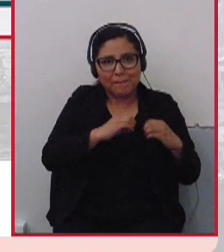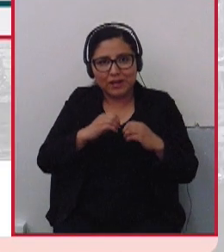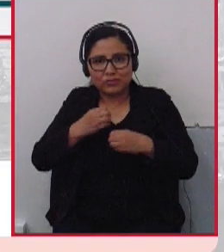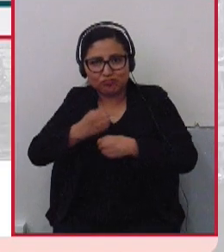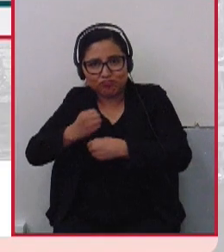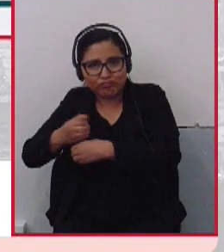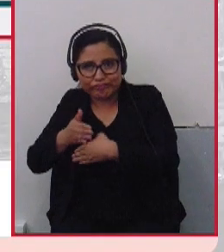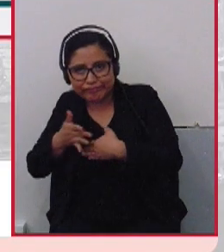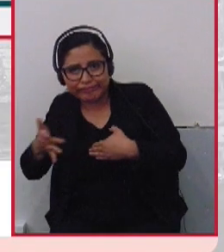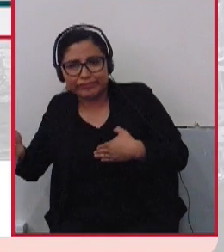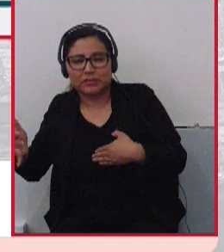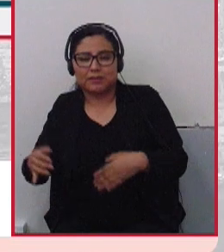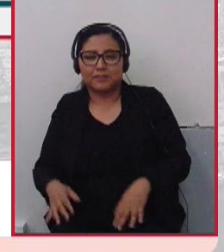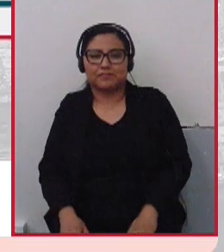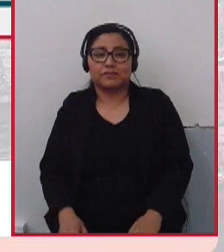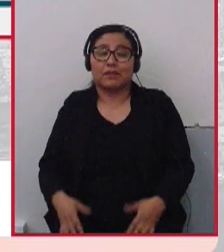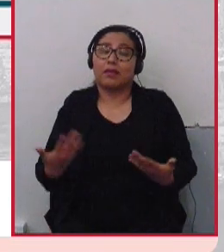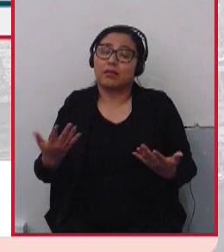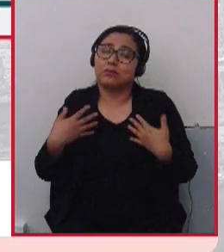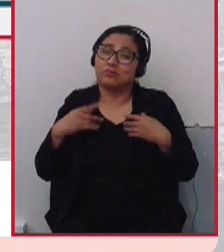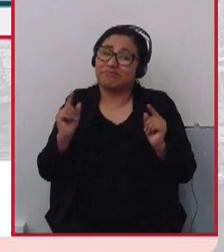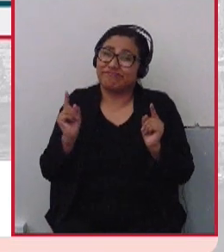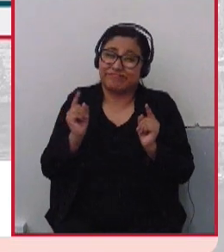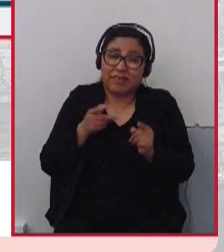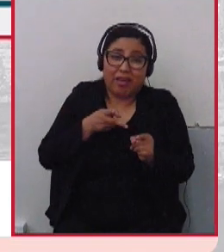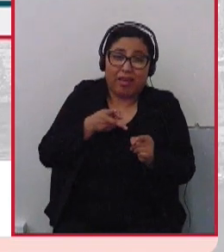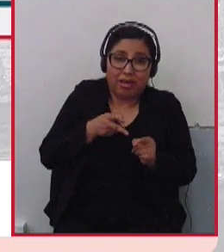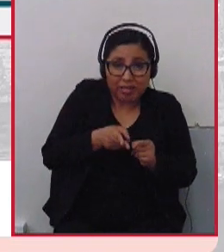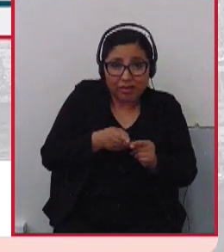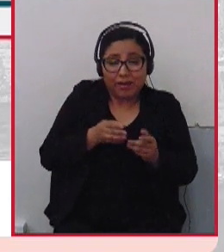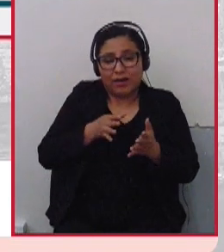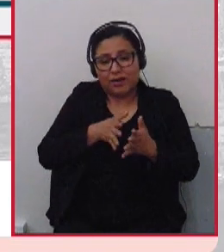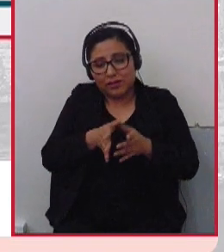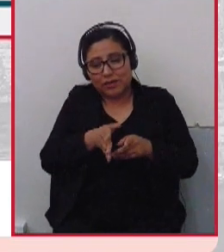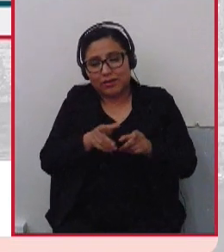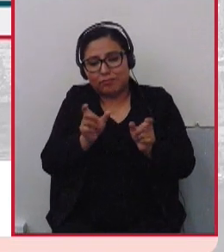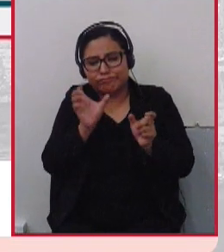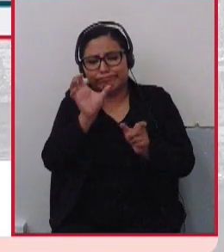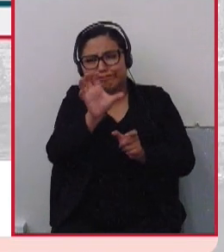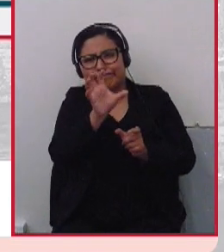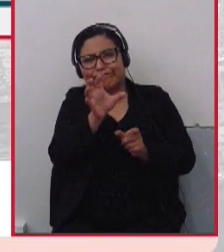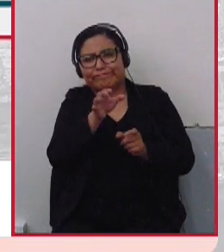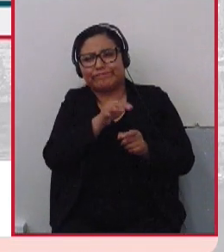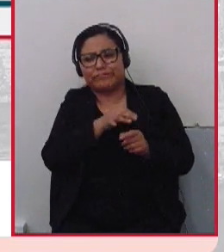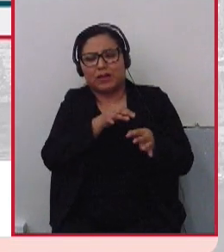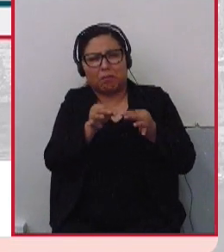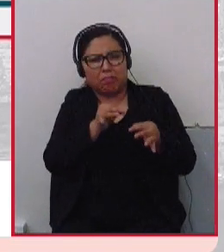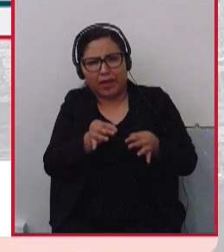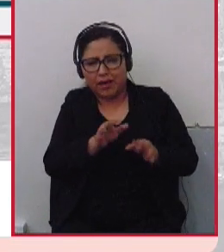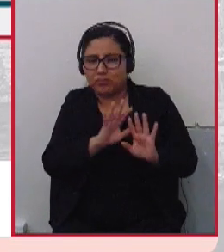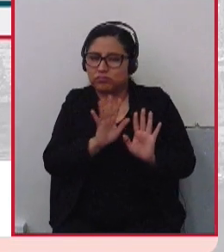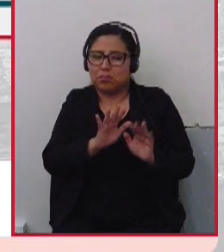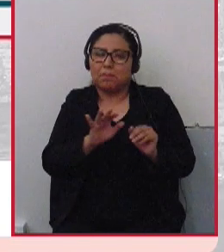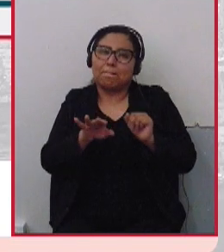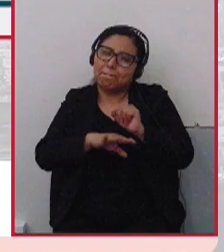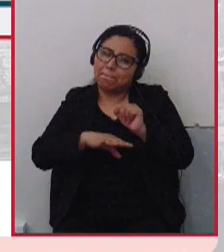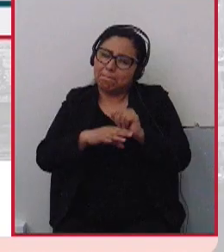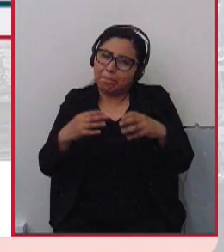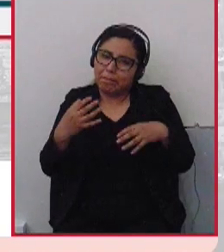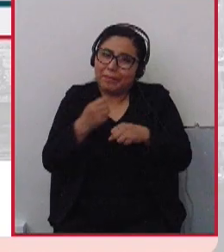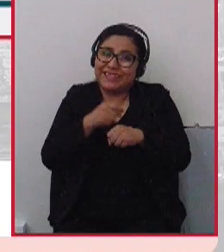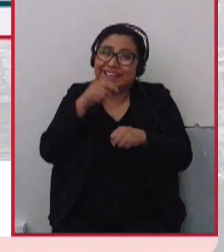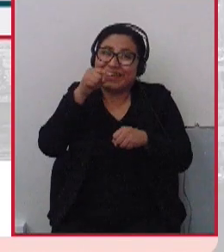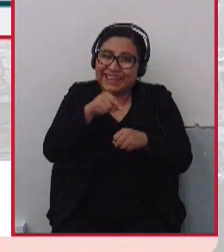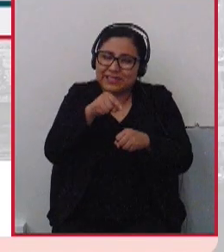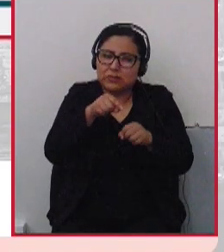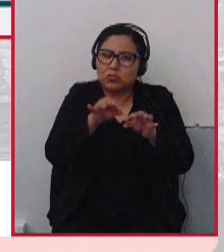operacional. Entonces no me voy a detener en este slide, pero básicamente este es el corazón